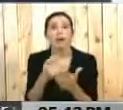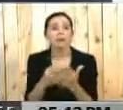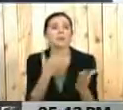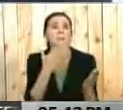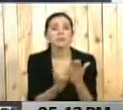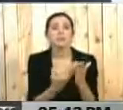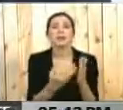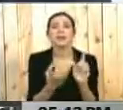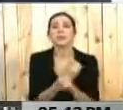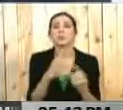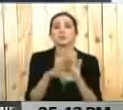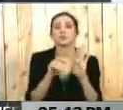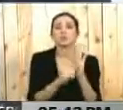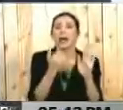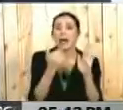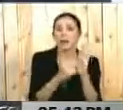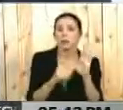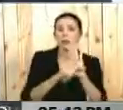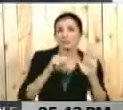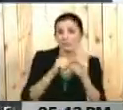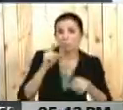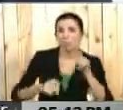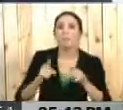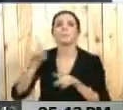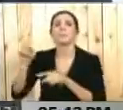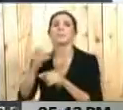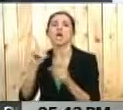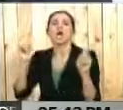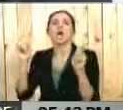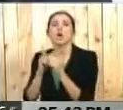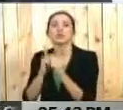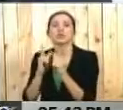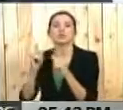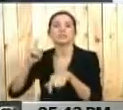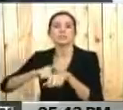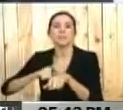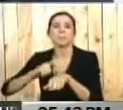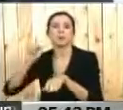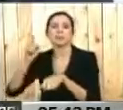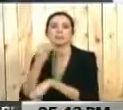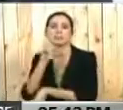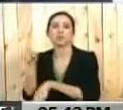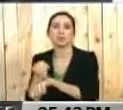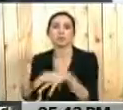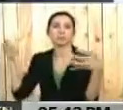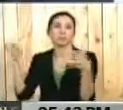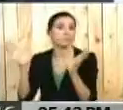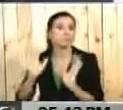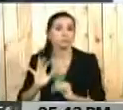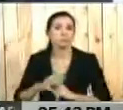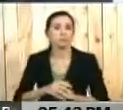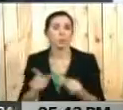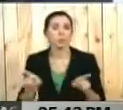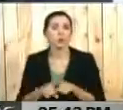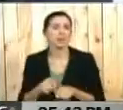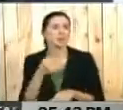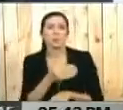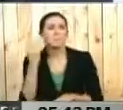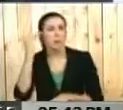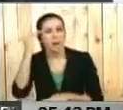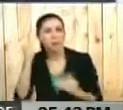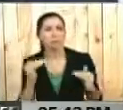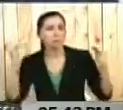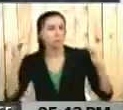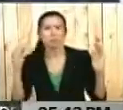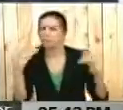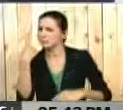Esta polémica en realidad se origina en que no han tenido la madurez, la seriedad, la responsabilidad